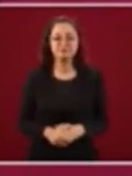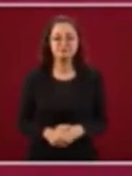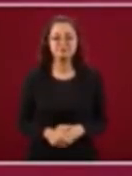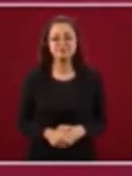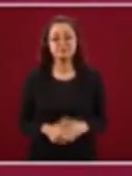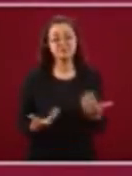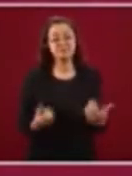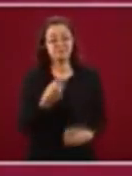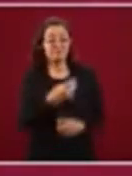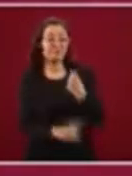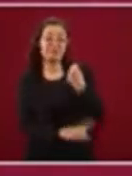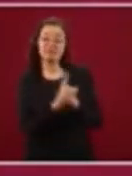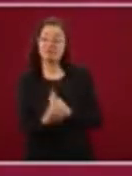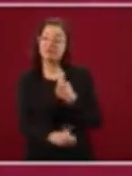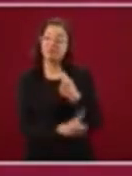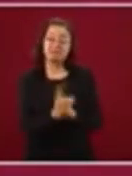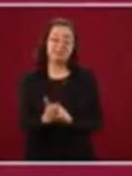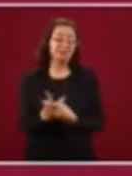resolvamos